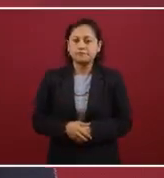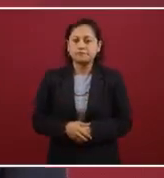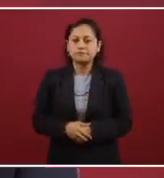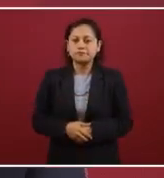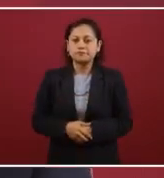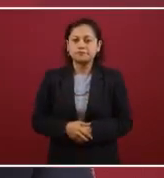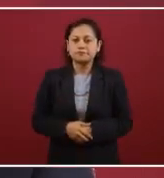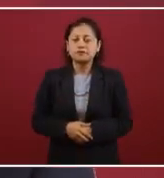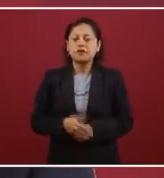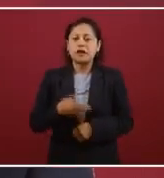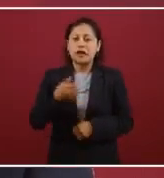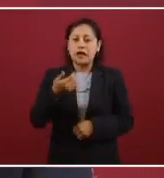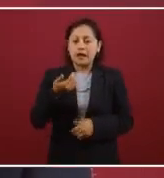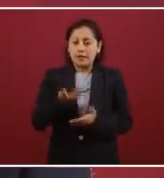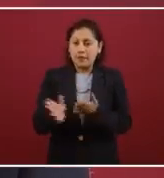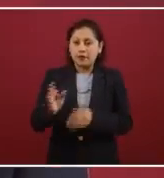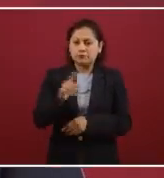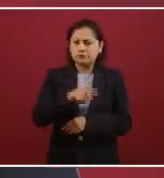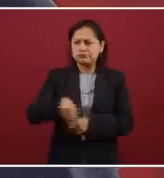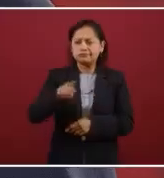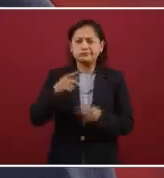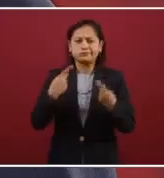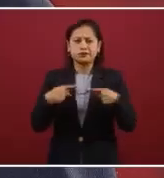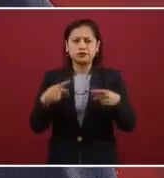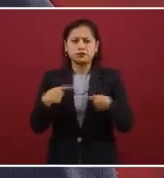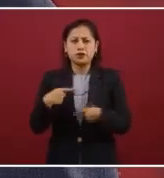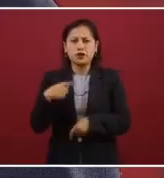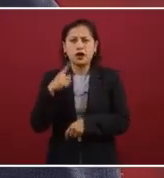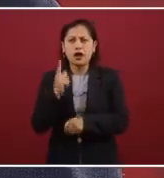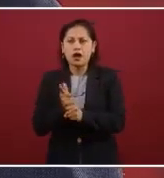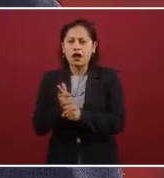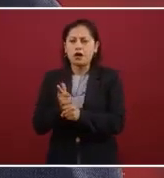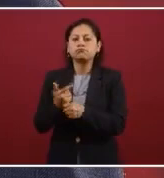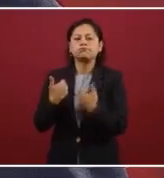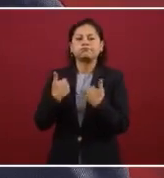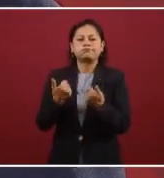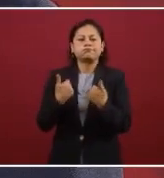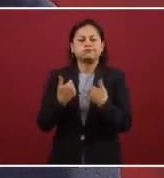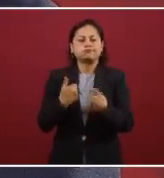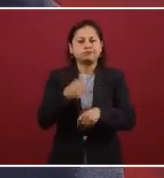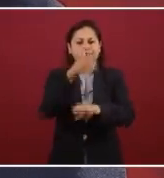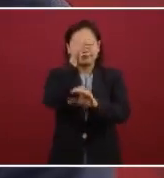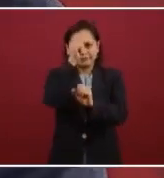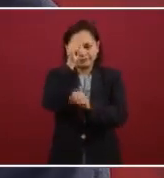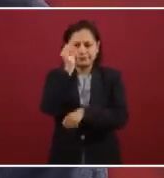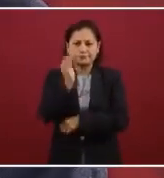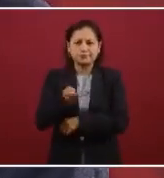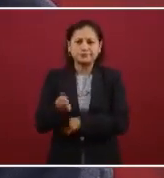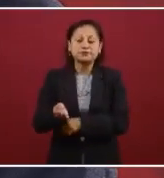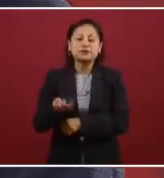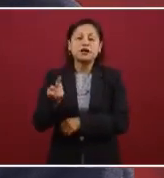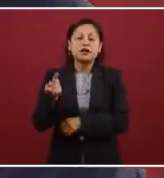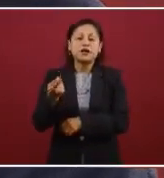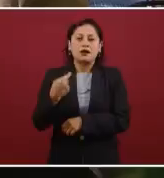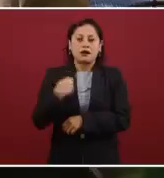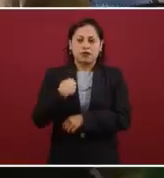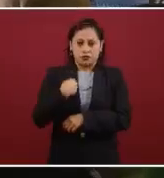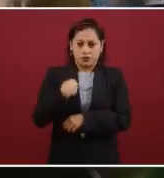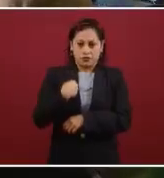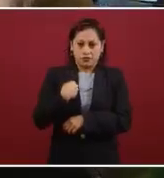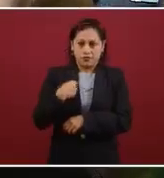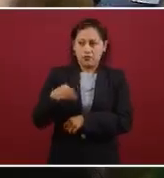aceptado por todos. Yo no tengo presión de medios de comunicación.